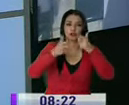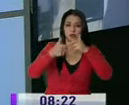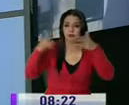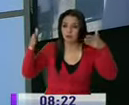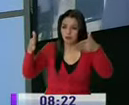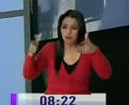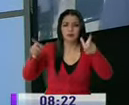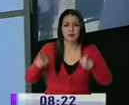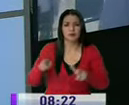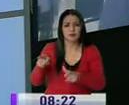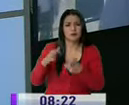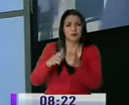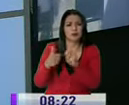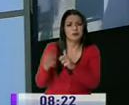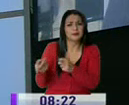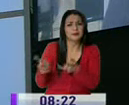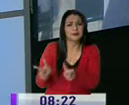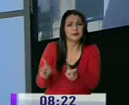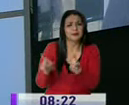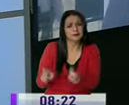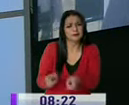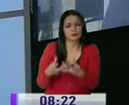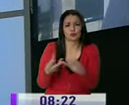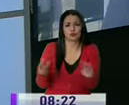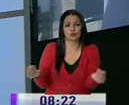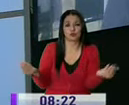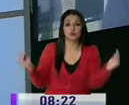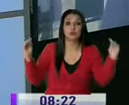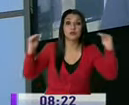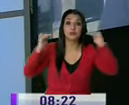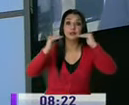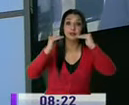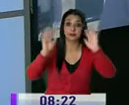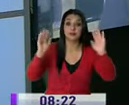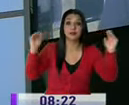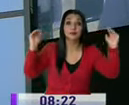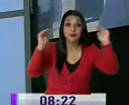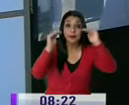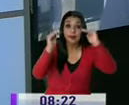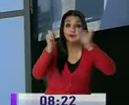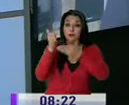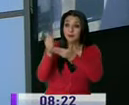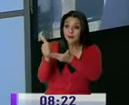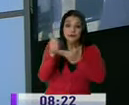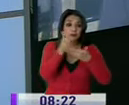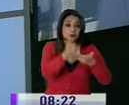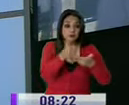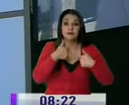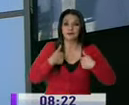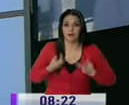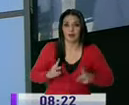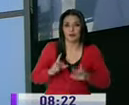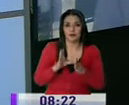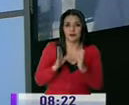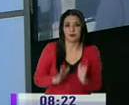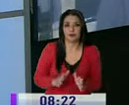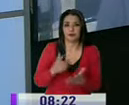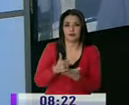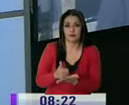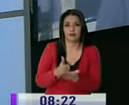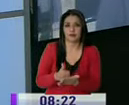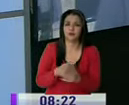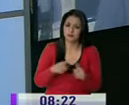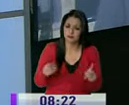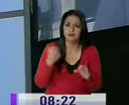tienen. Ellos también tienen problemas. Entonces, claro, busquemos el equilibrio en favor de los usuarios, pero trabajemos, o sea, no